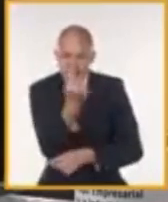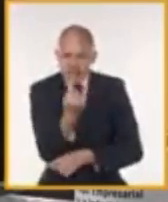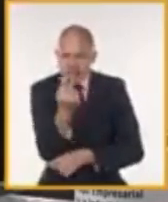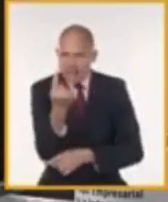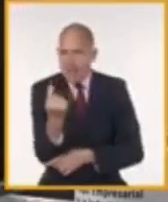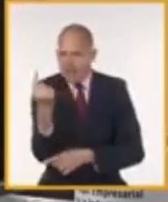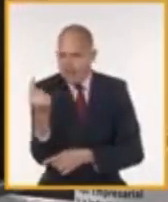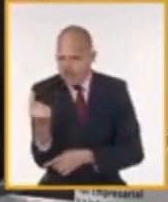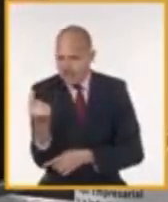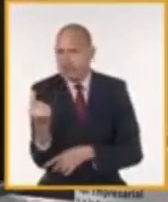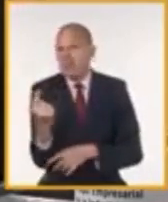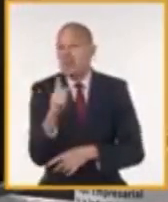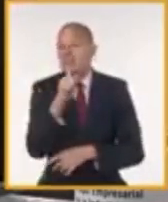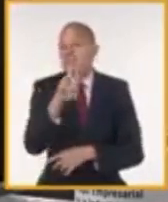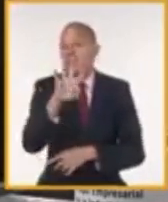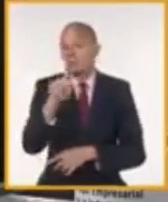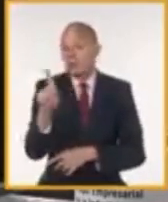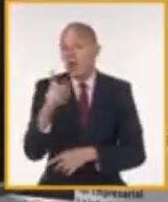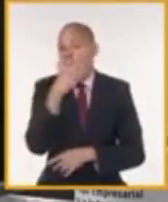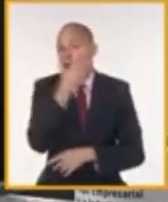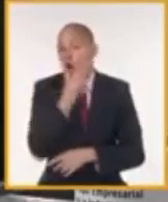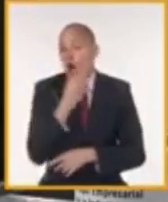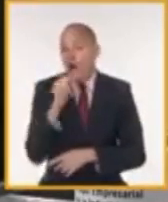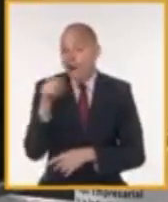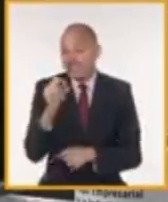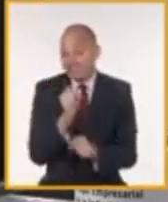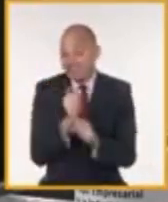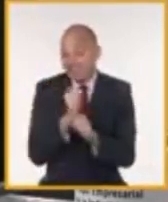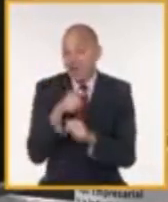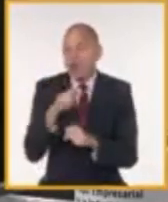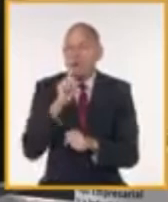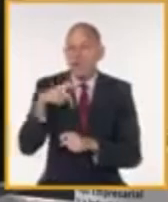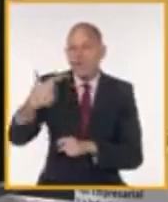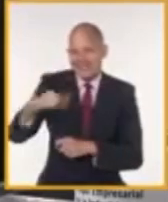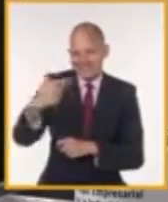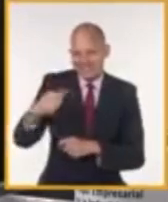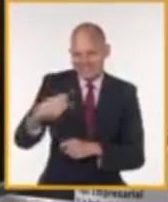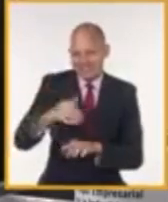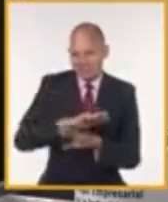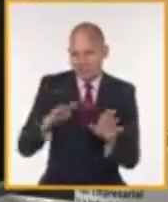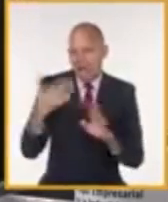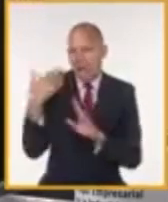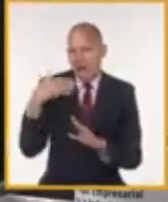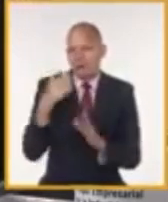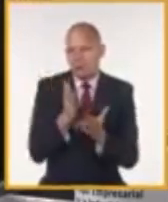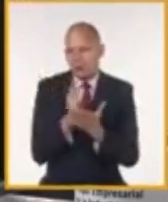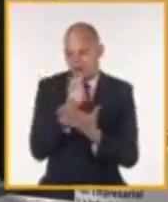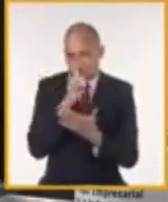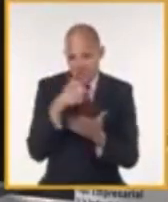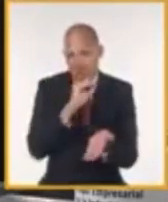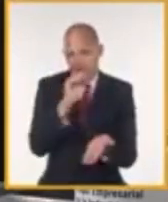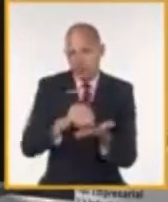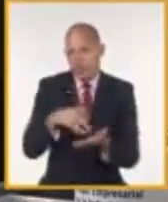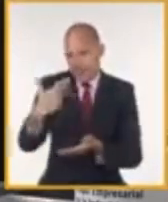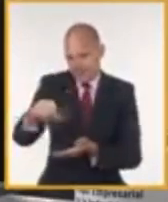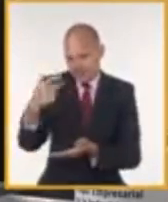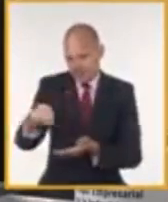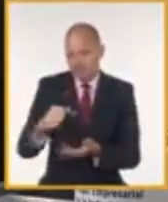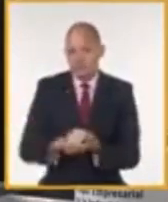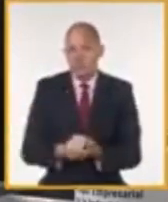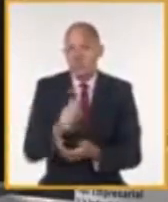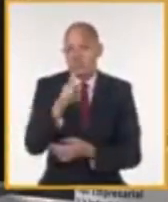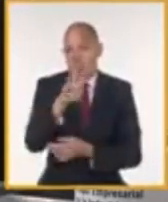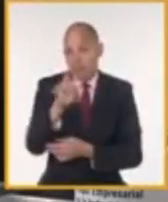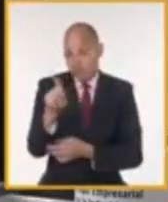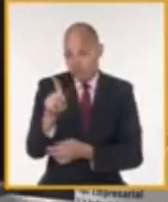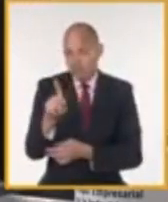141 jóvenes que hoy están en su etapa de adiestramiento laboral en cada una de nuestras entidades. Es decir, que una